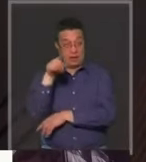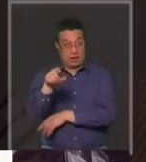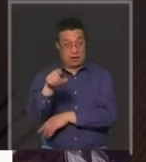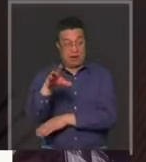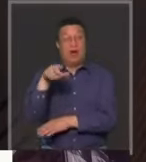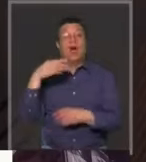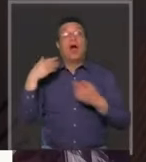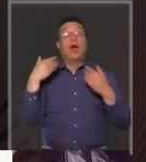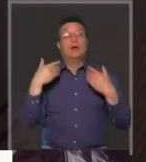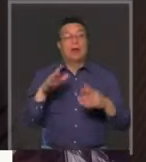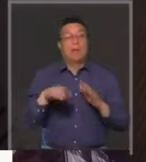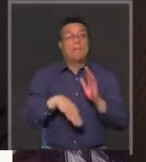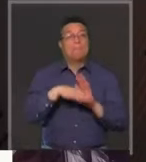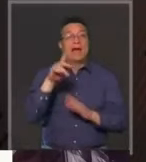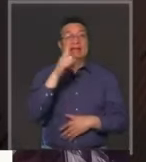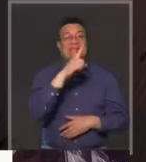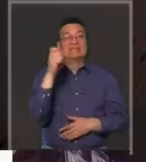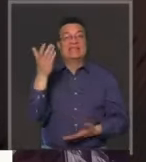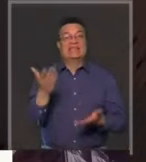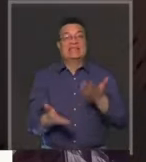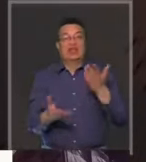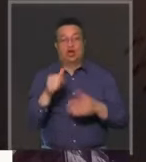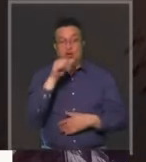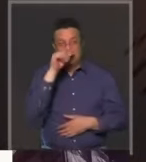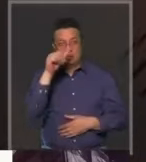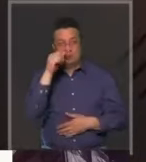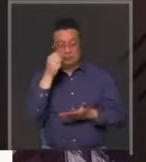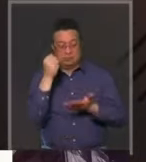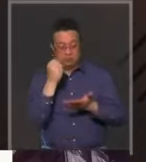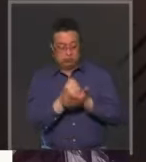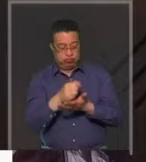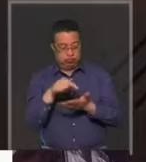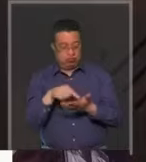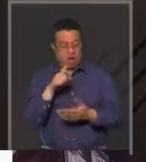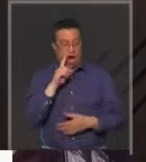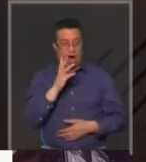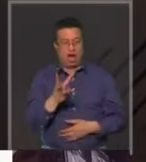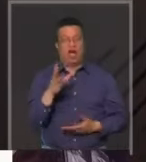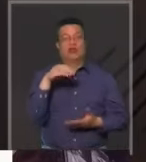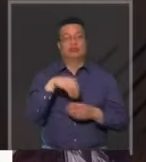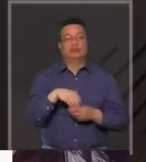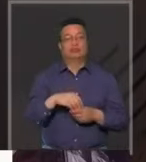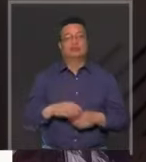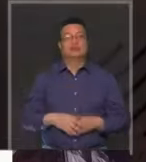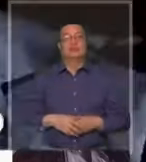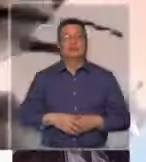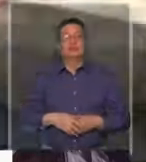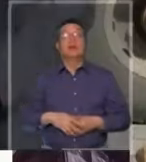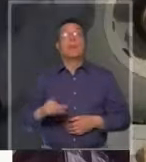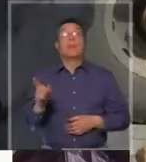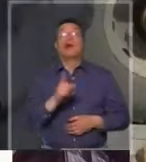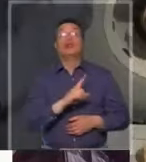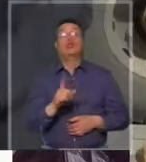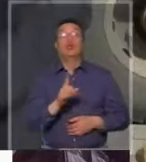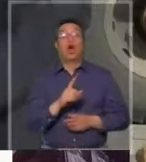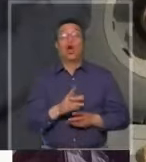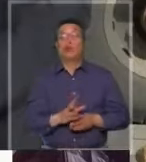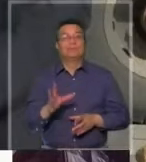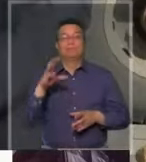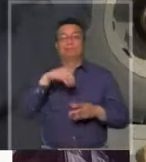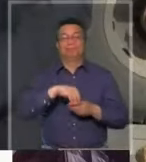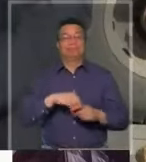de 100 kg de cocaína con el famoso sello escondido en su interior no está inserto o